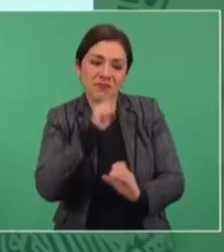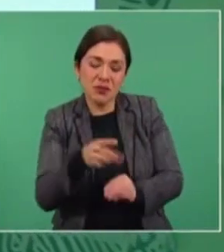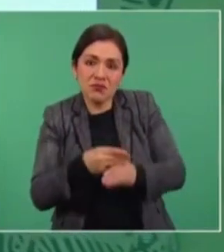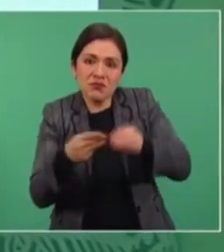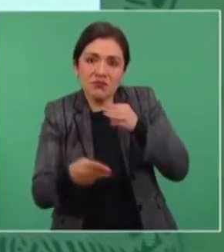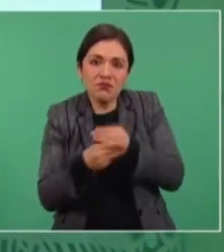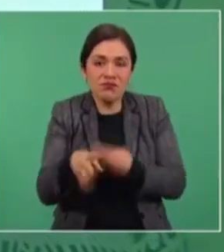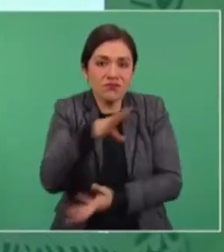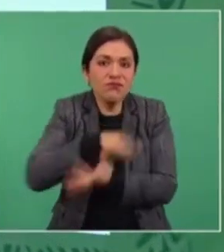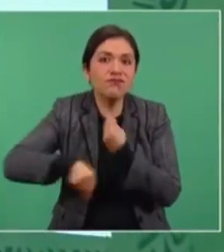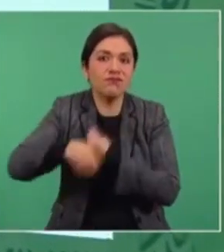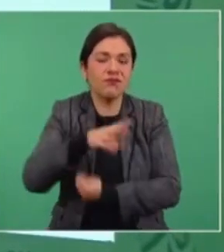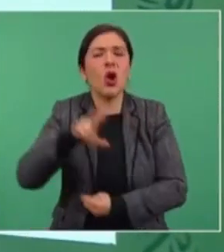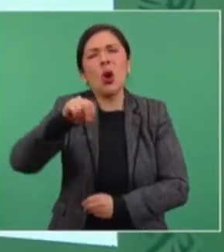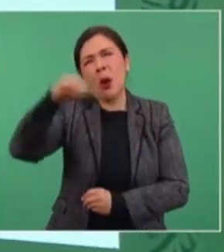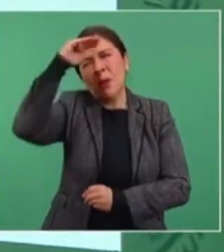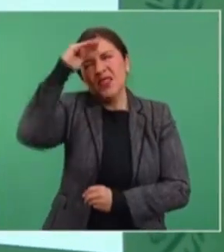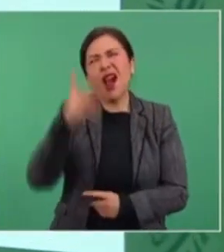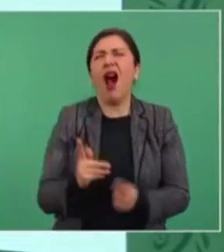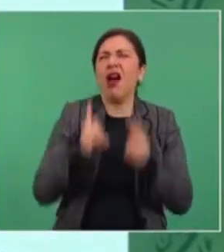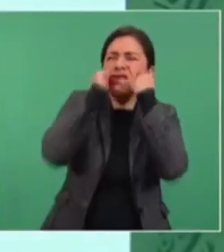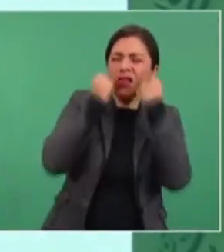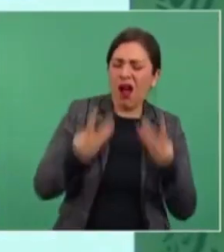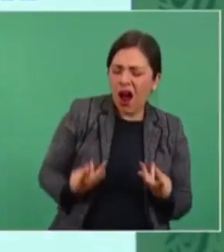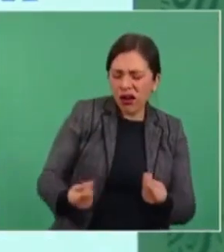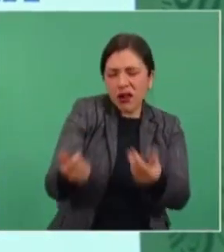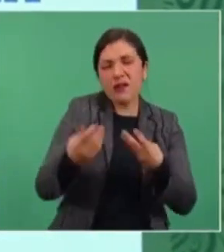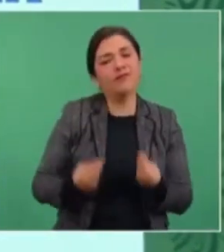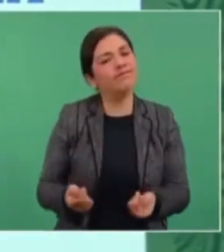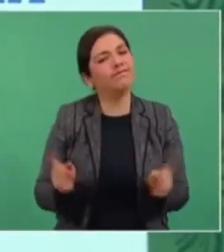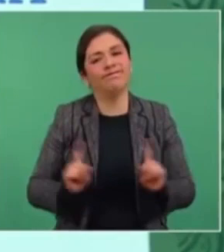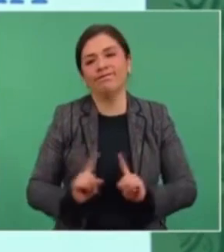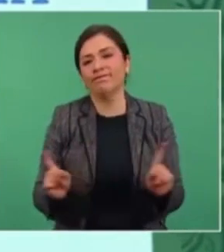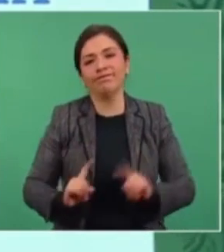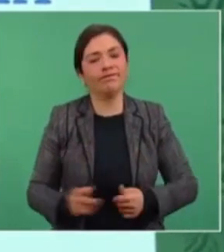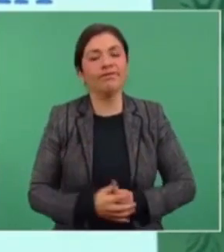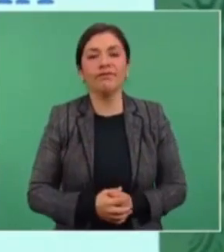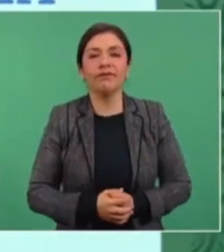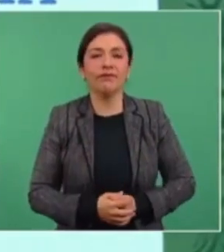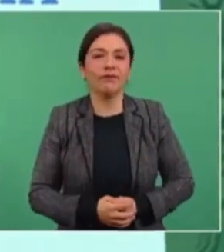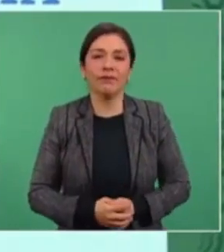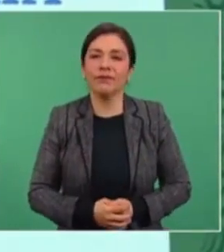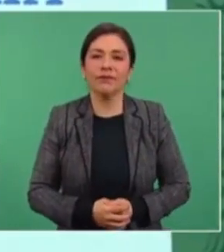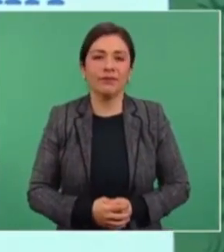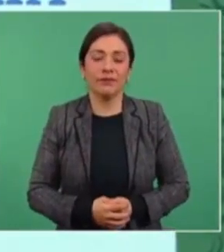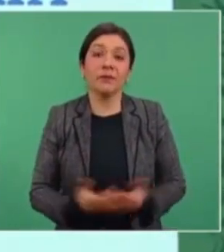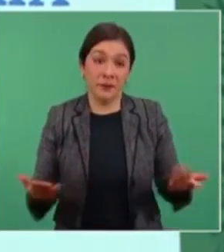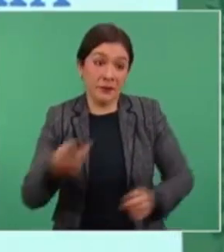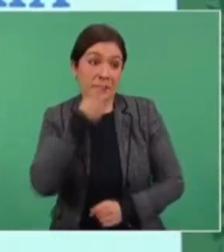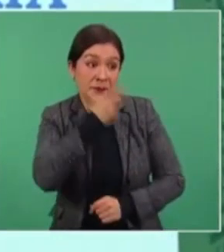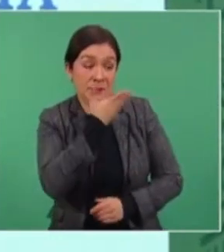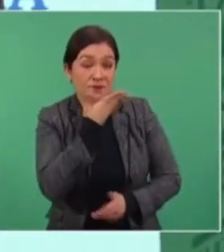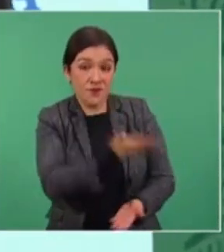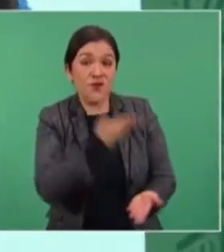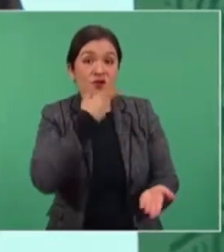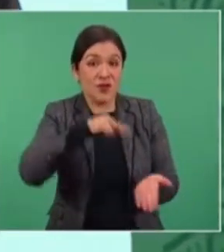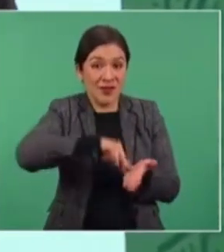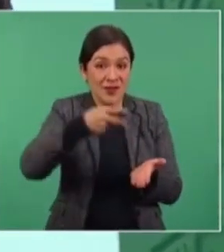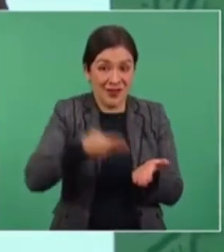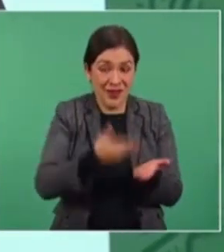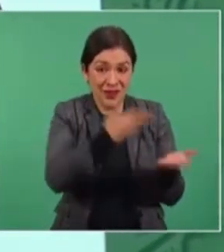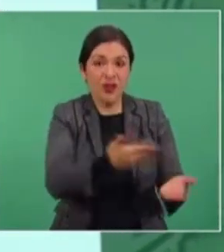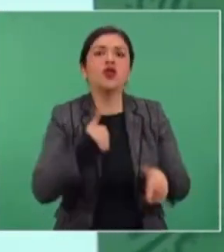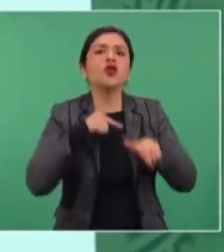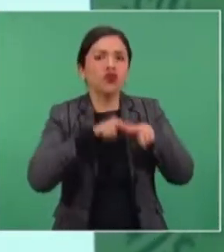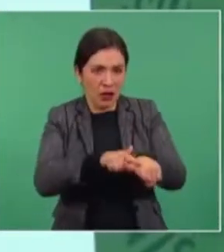manera irracional. Y pues decirle al ingeniero Garaycochea que le vamos a seguir